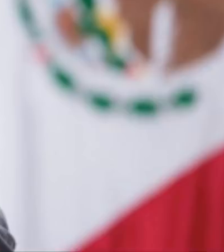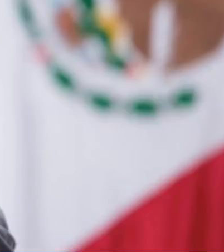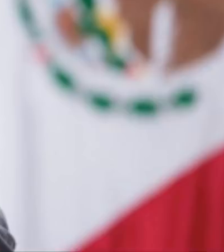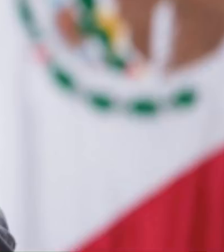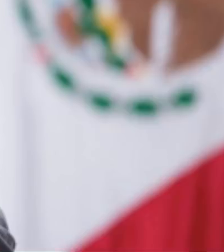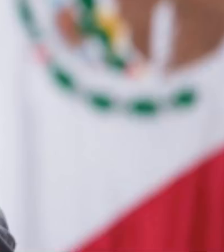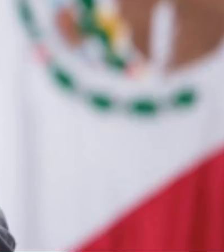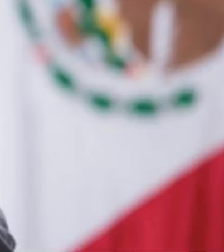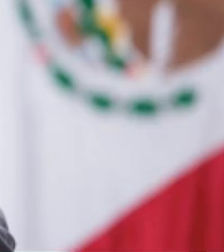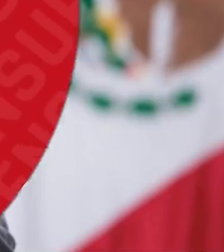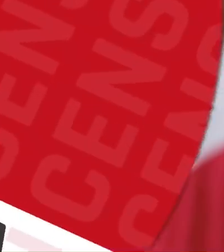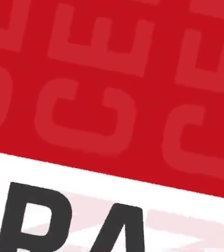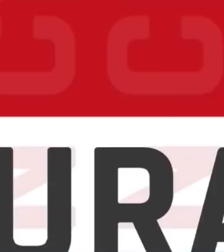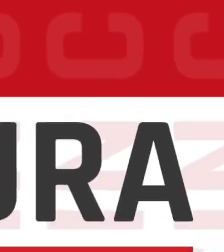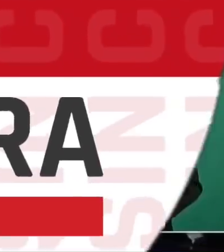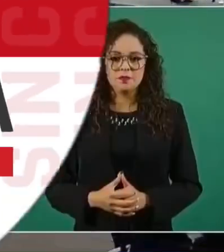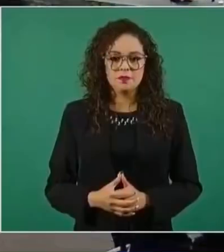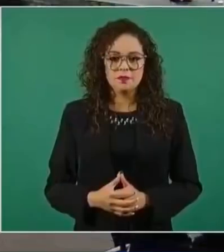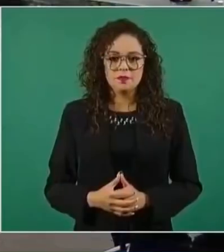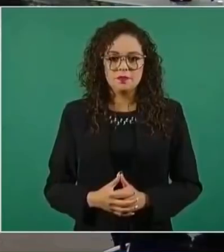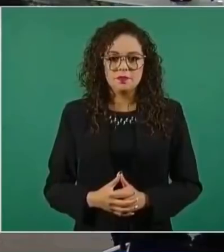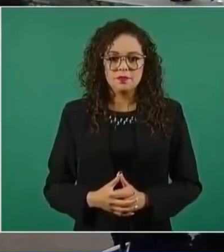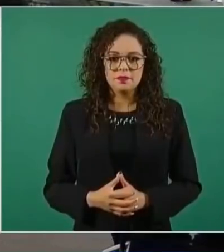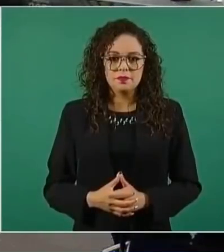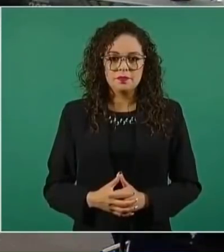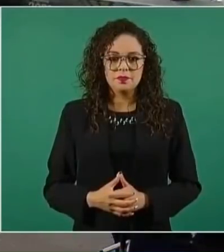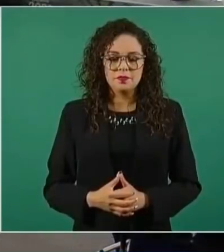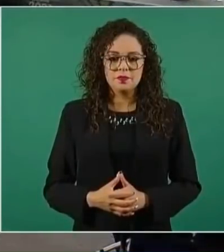dice el presidente López Obrador.